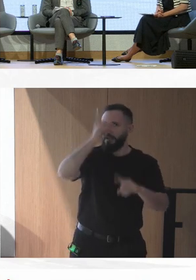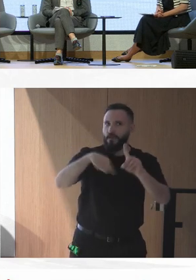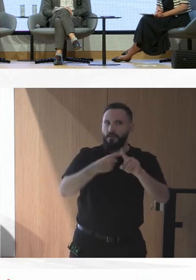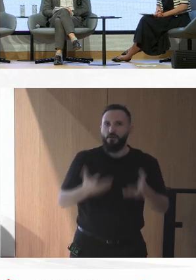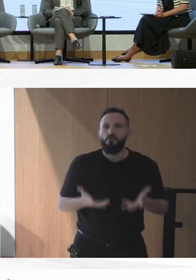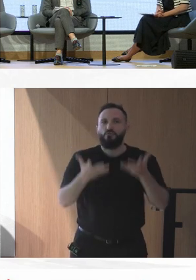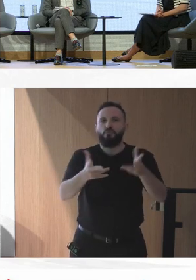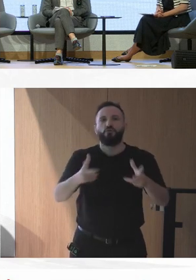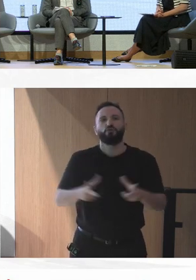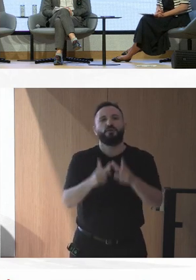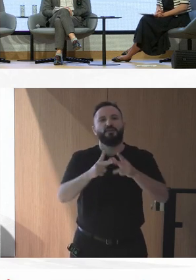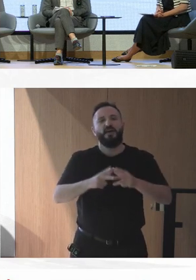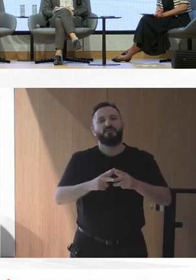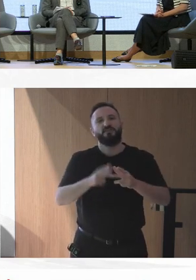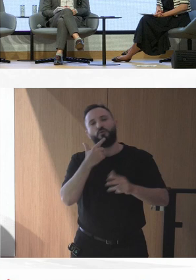funcionar.